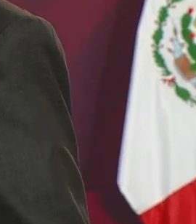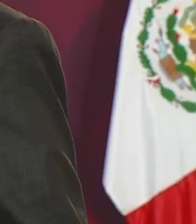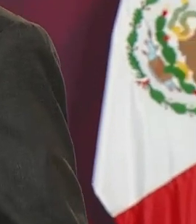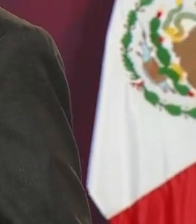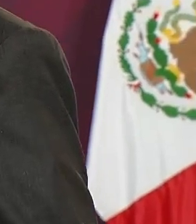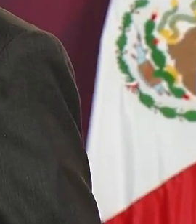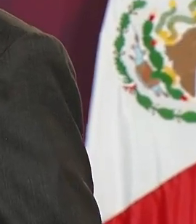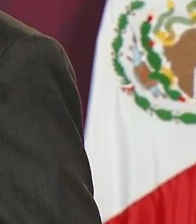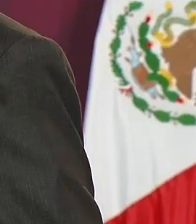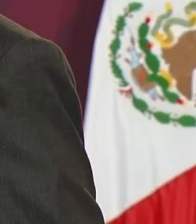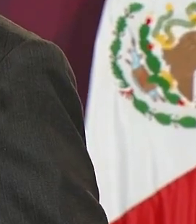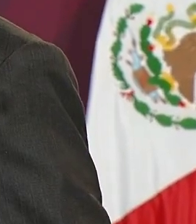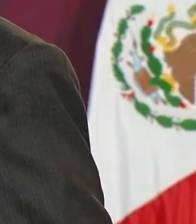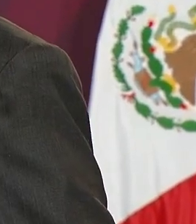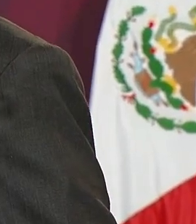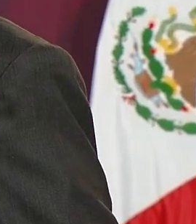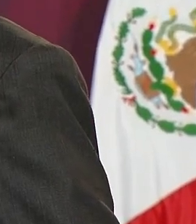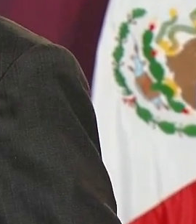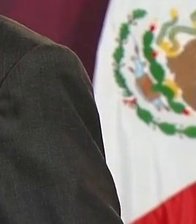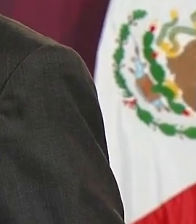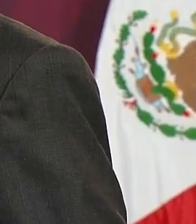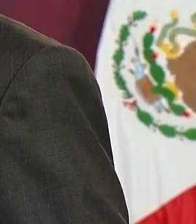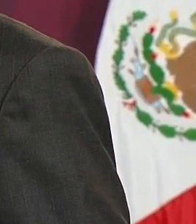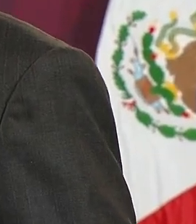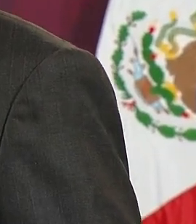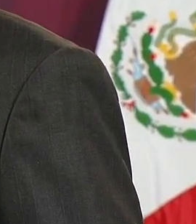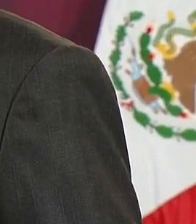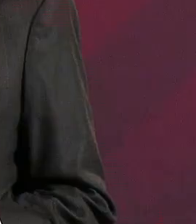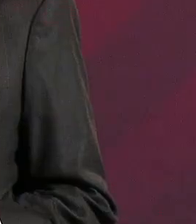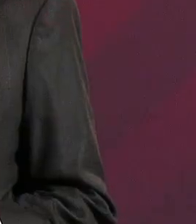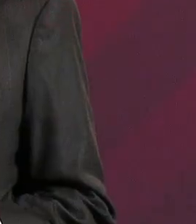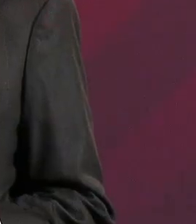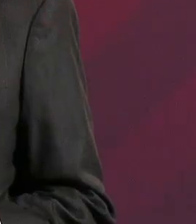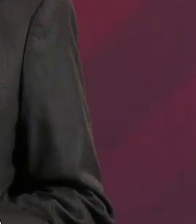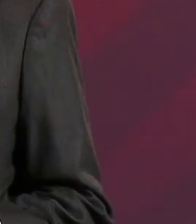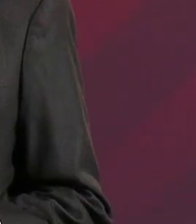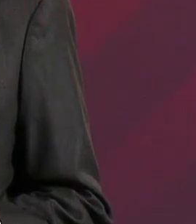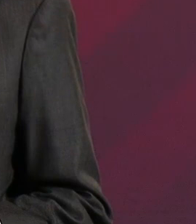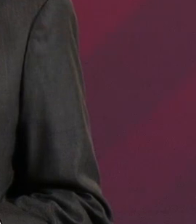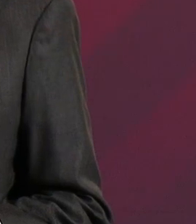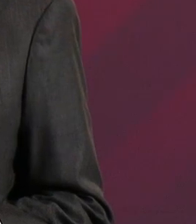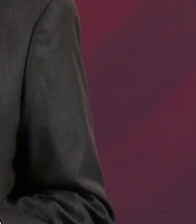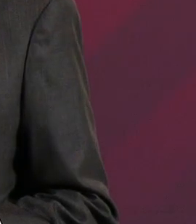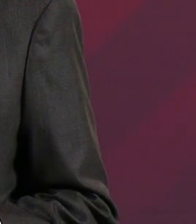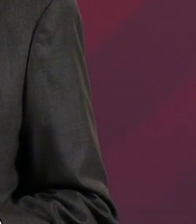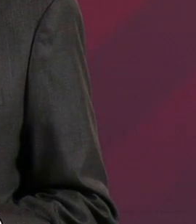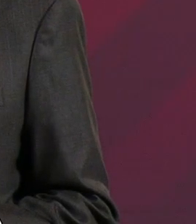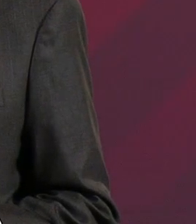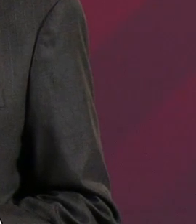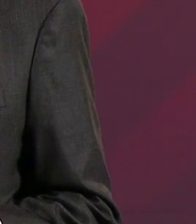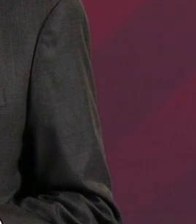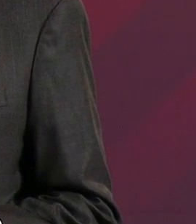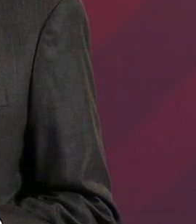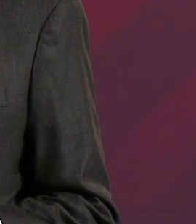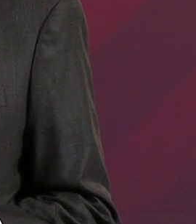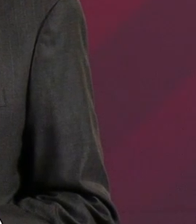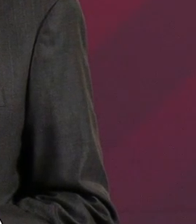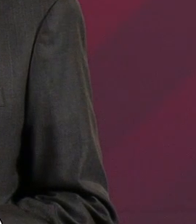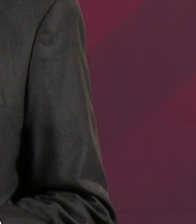Guerrero, Evelyn Salgado, y yo después les voy a